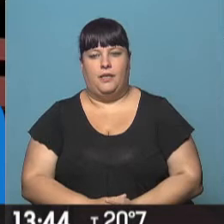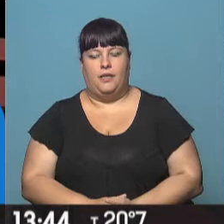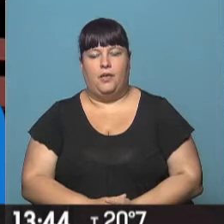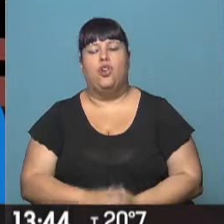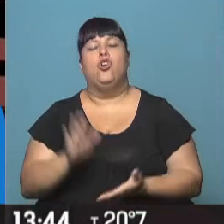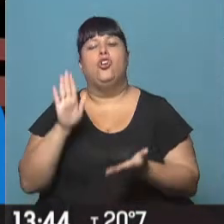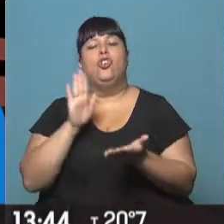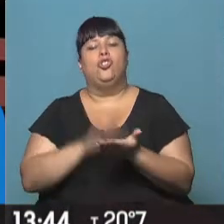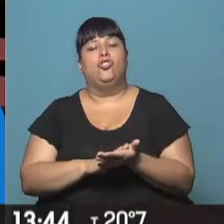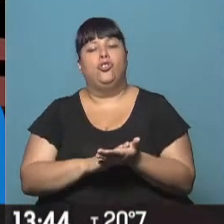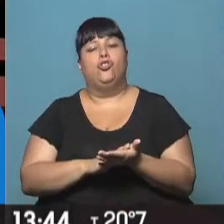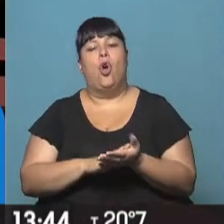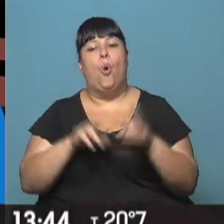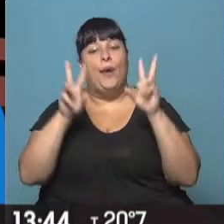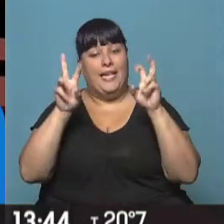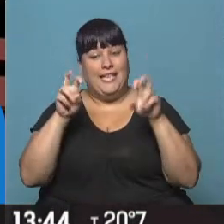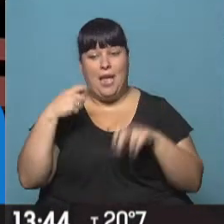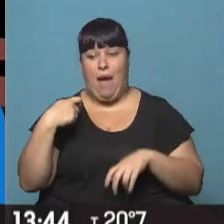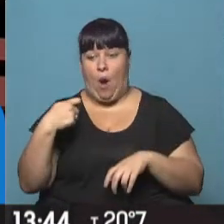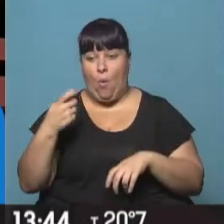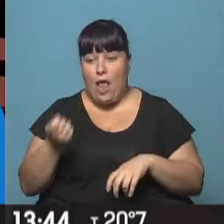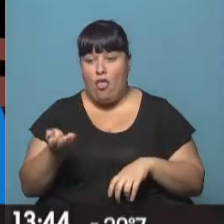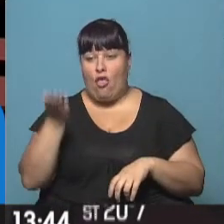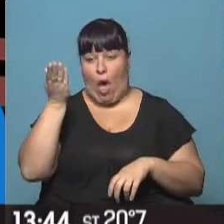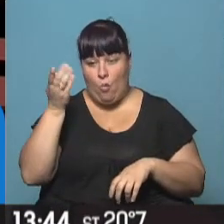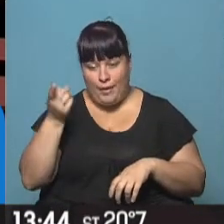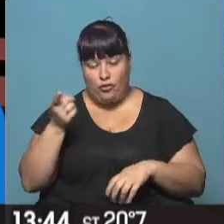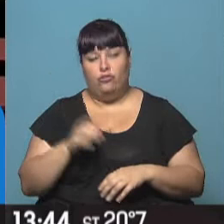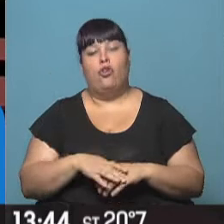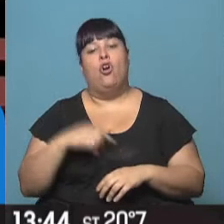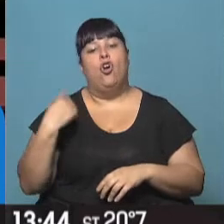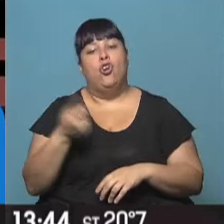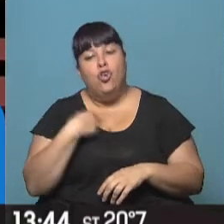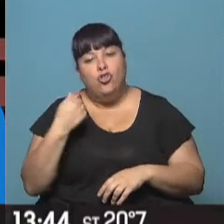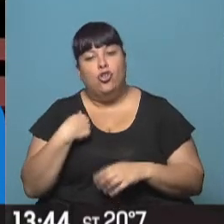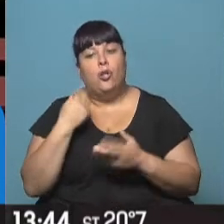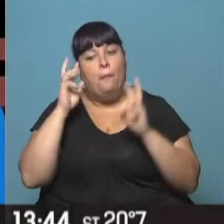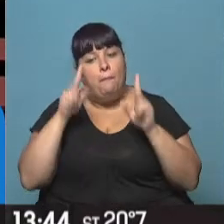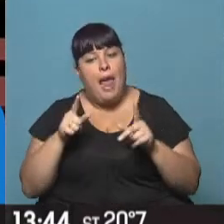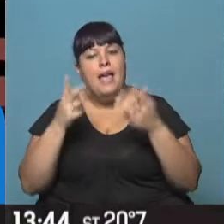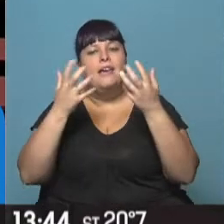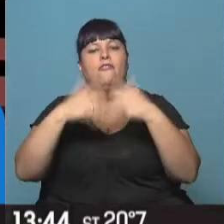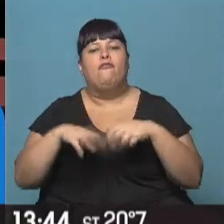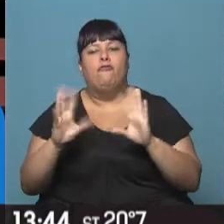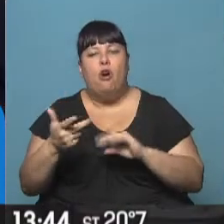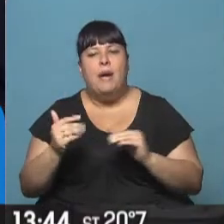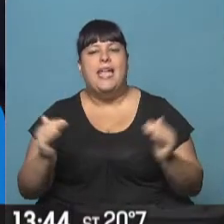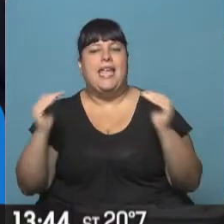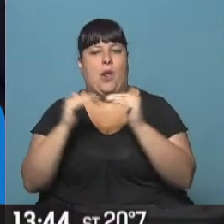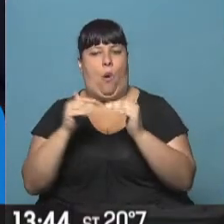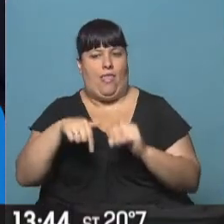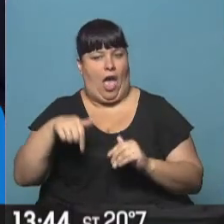Con respecto a la movilidad previsional, lo que nosotros estamos implementando es un sistema equivalente